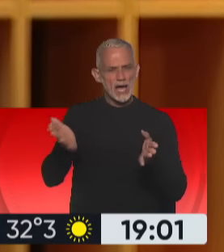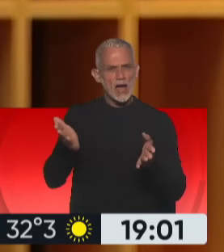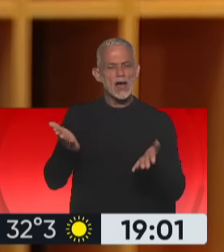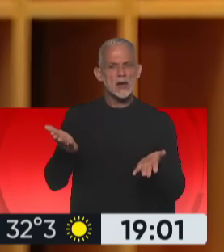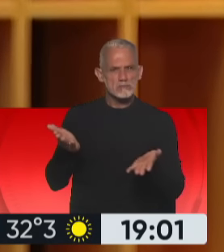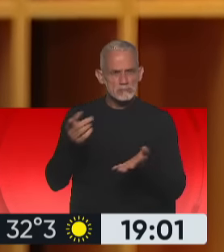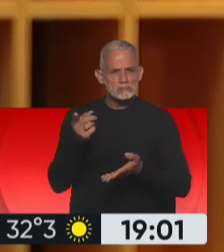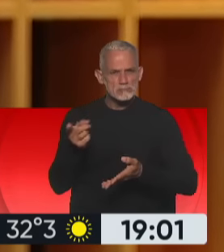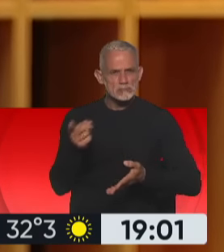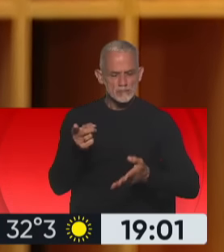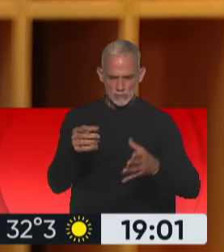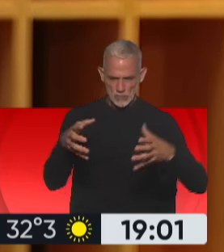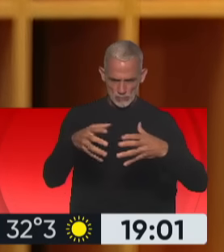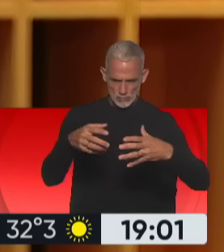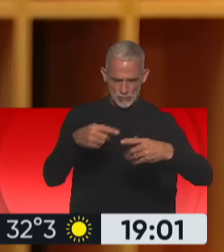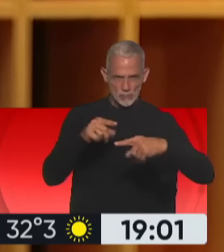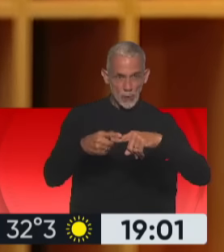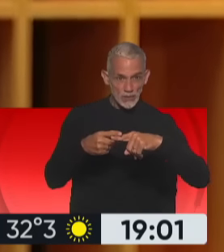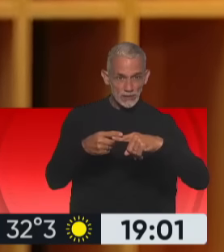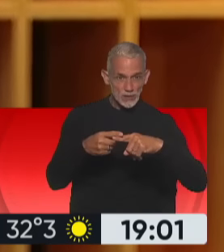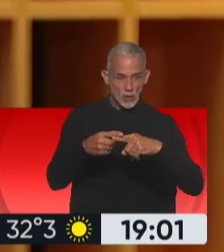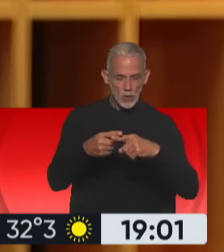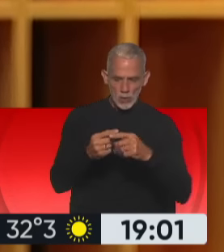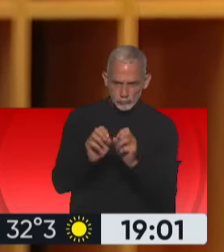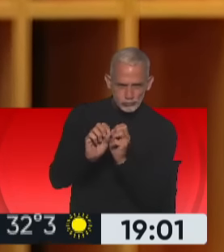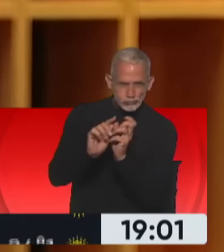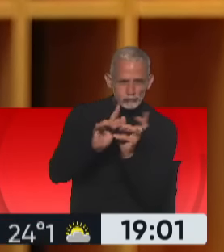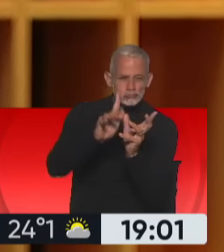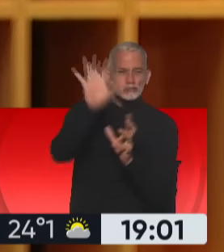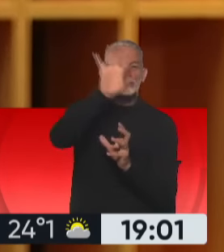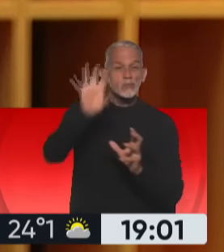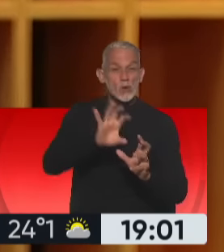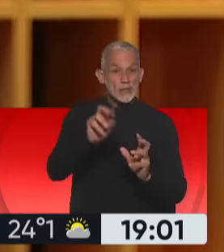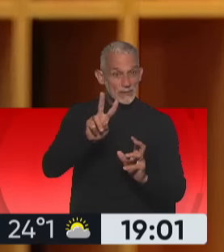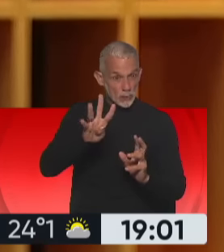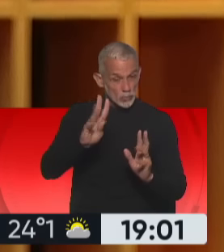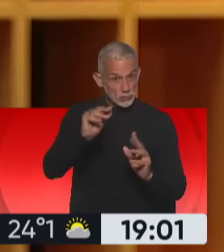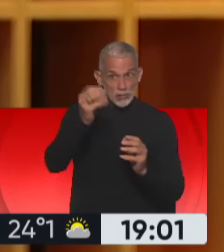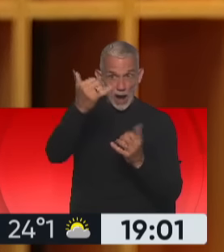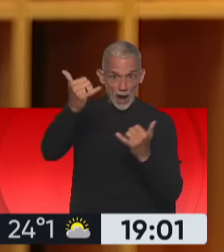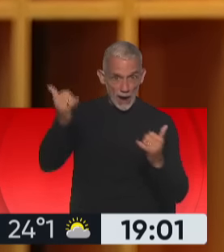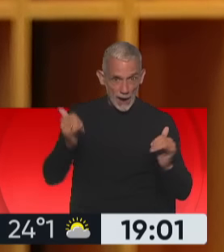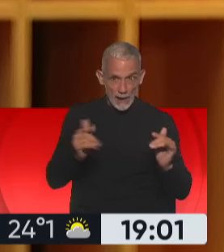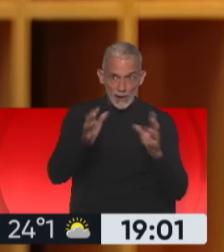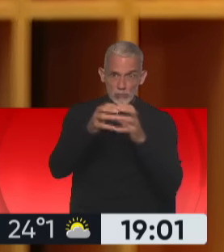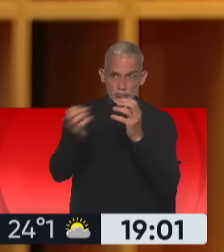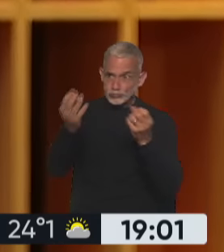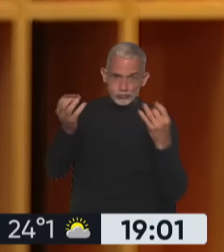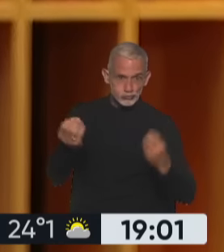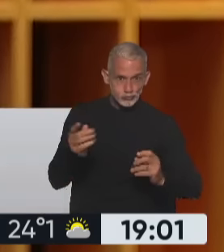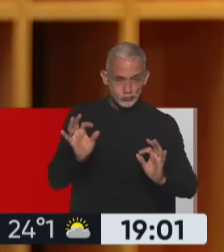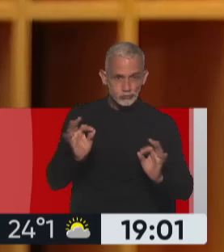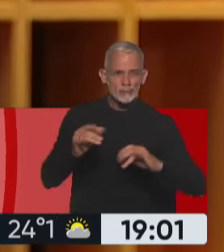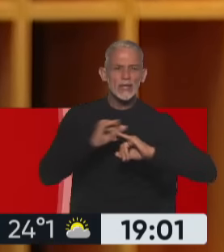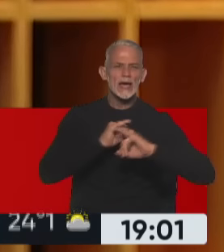ponerlo en los 24 distritos, y no solo eso, sino que además, a pesar de la